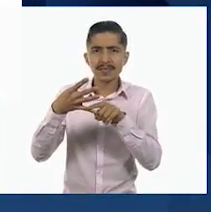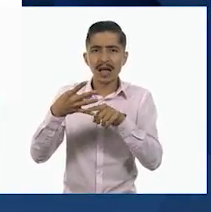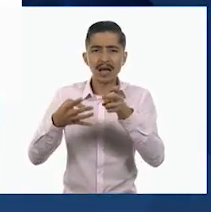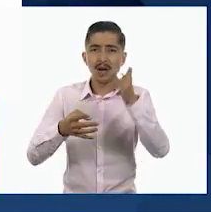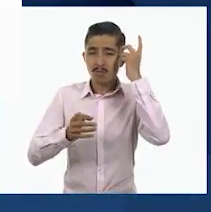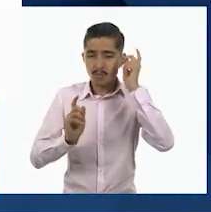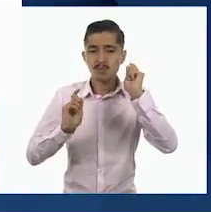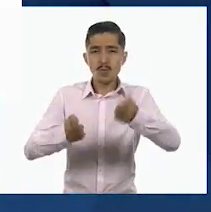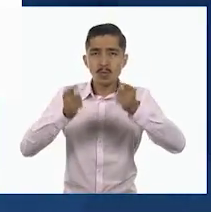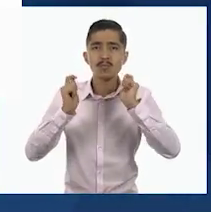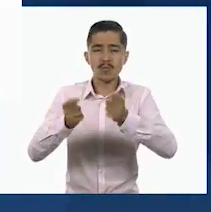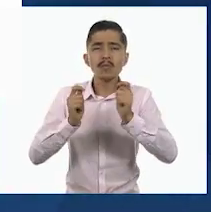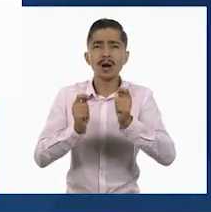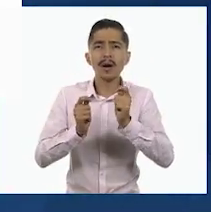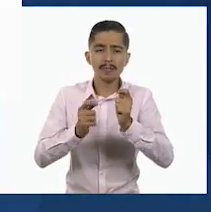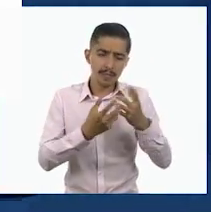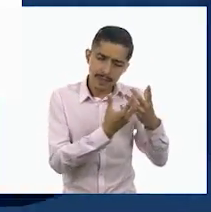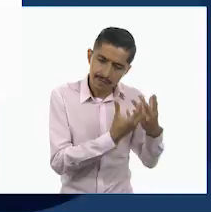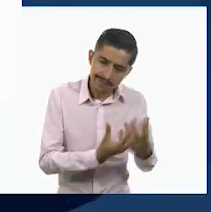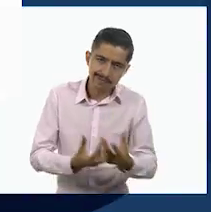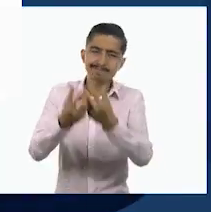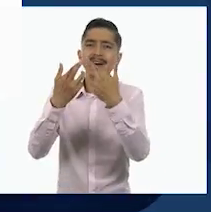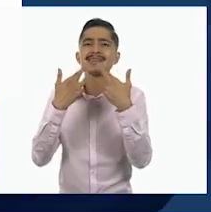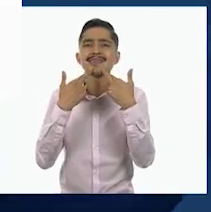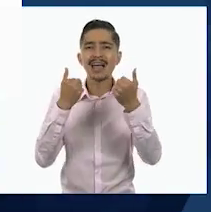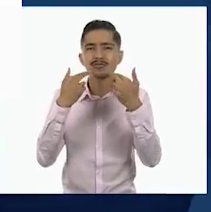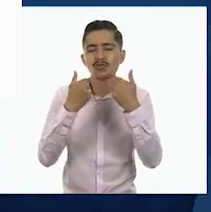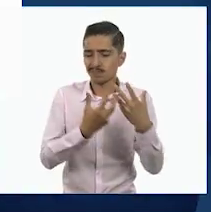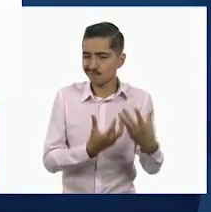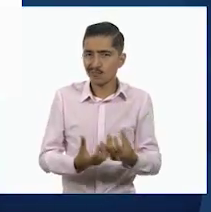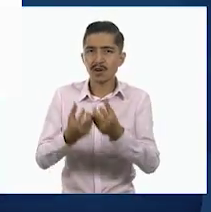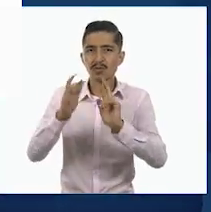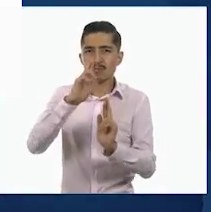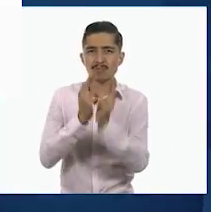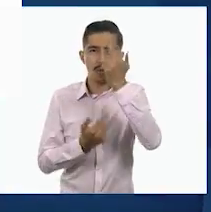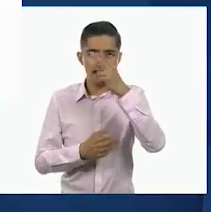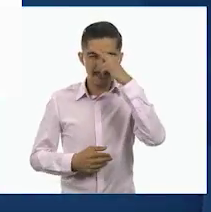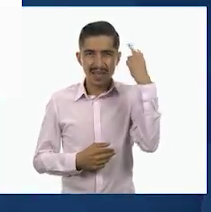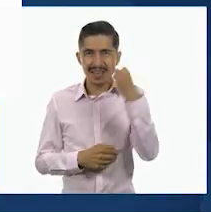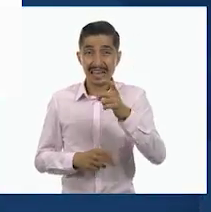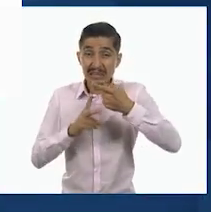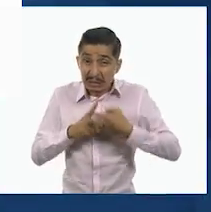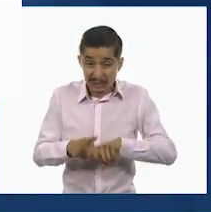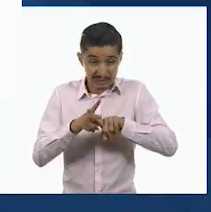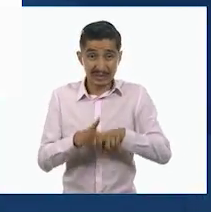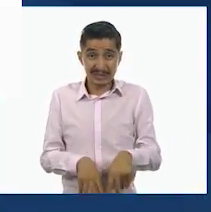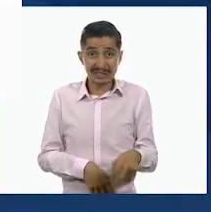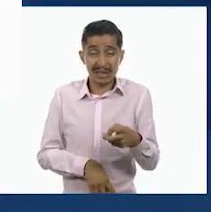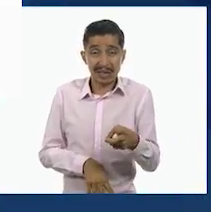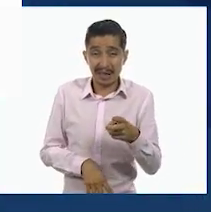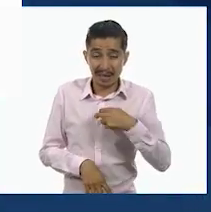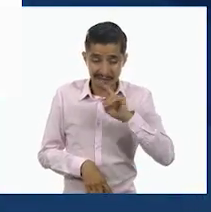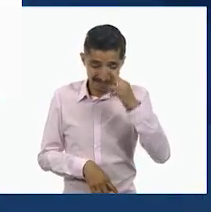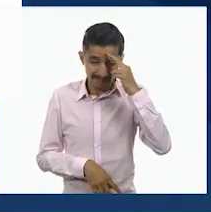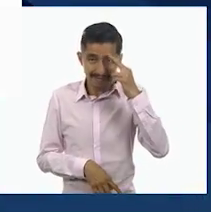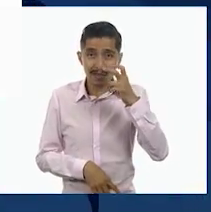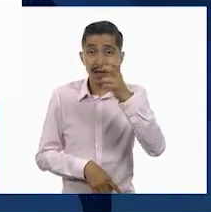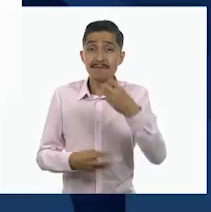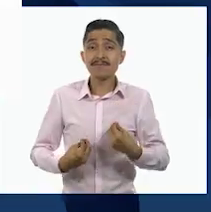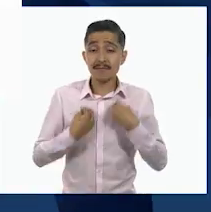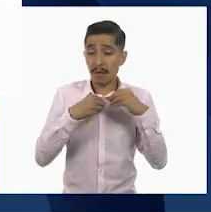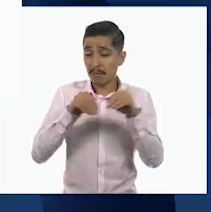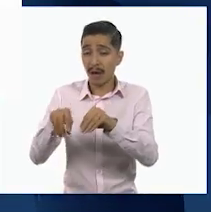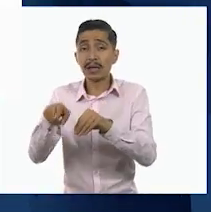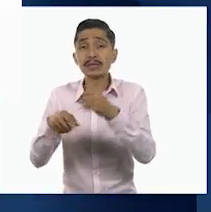ella, salimos todos rumbo al rancho. La Revolución Mexicana se iniciaba para nosotros, y allá vivimos hasta